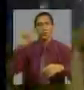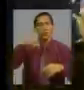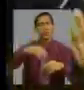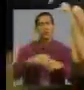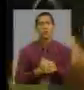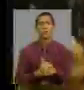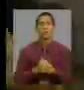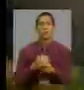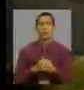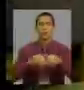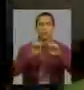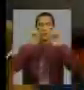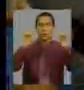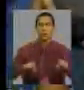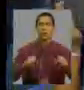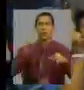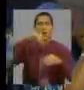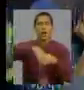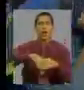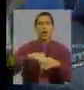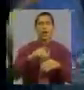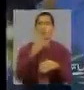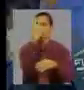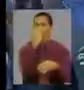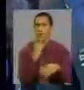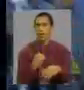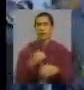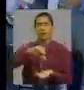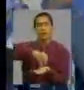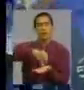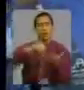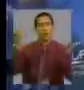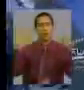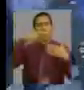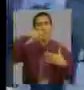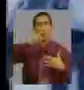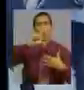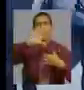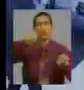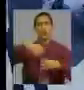casinos ubicados en los hoteles 5 estrellas. Paul Martillo, Ecuavisa.